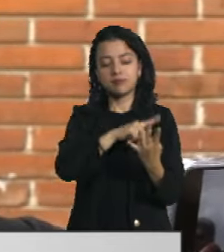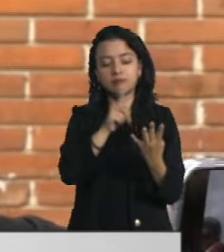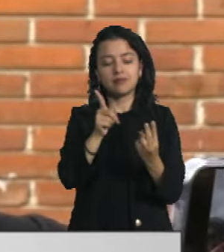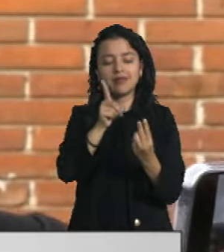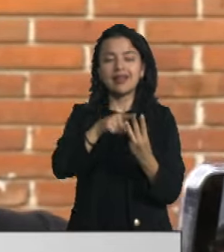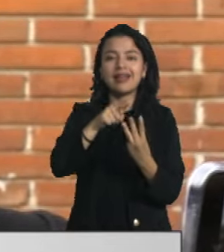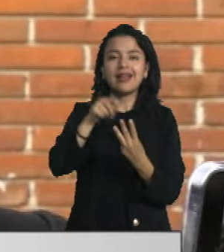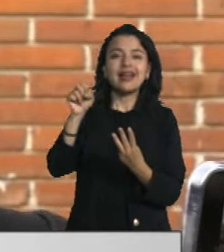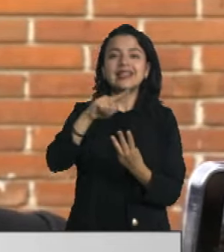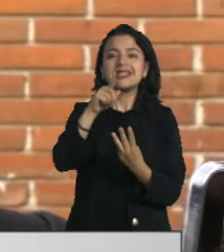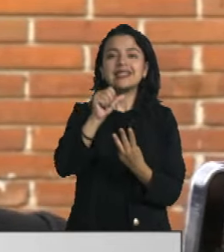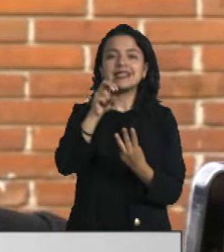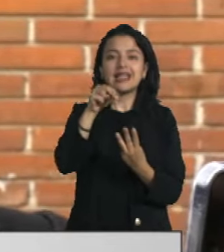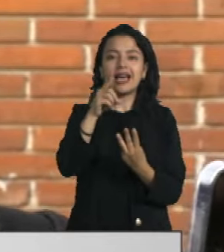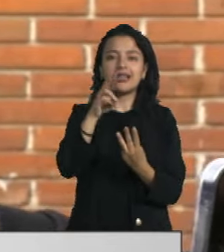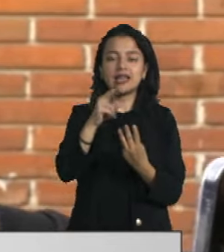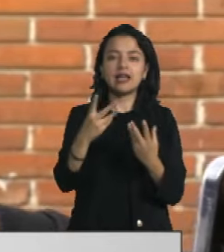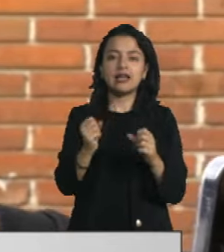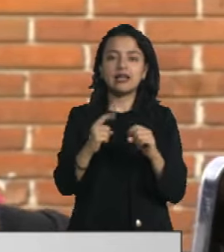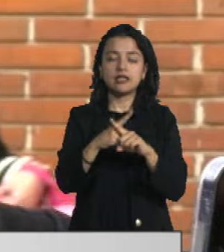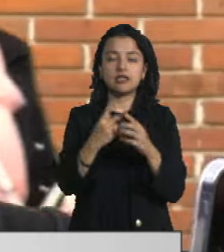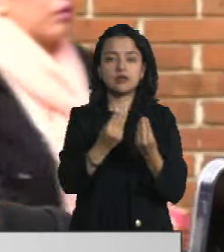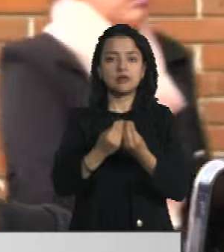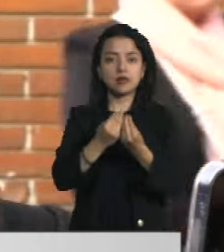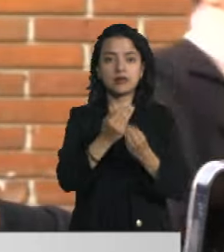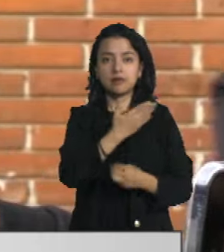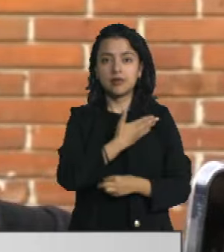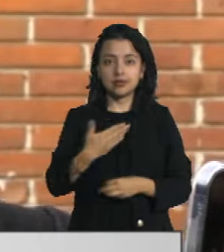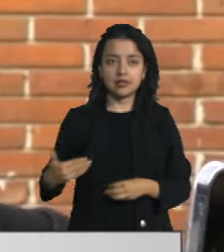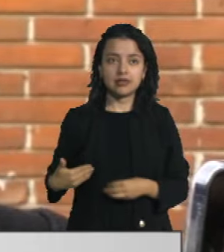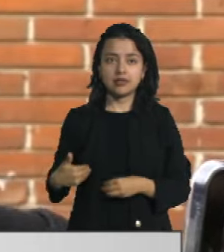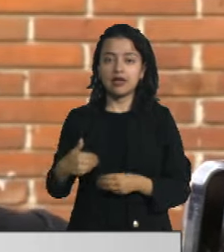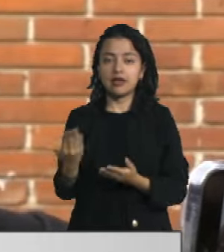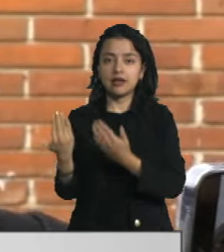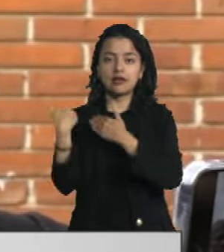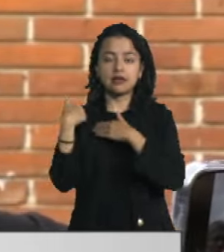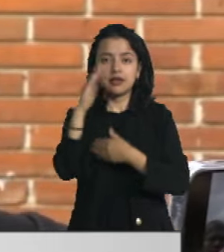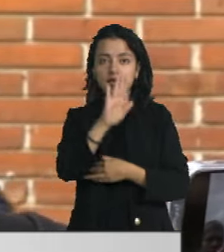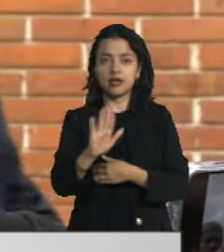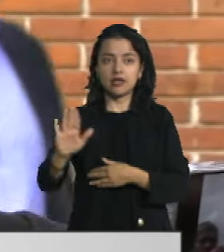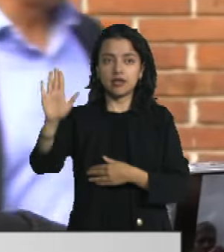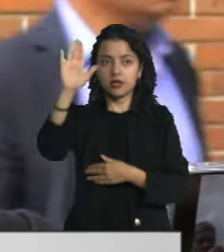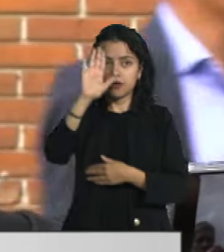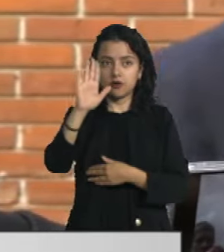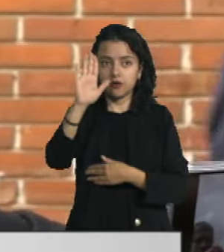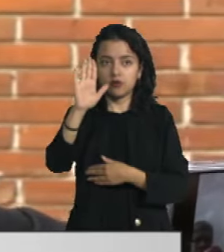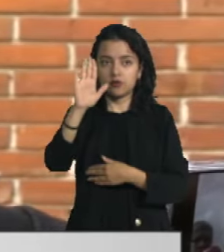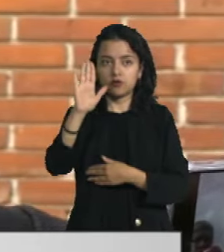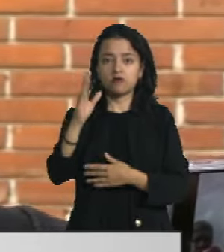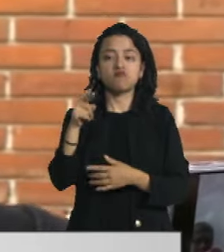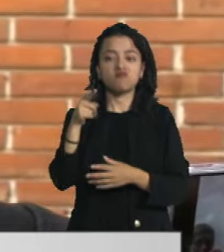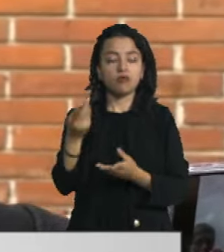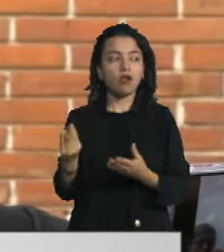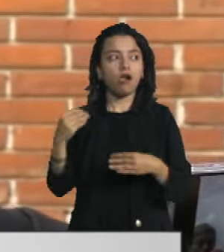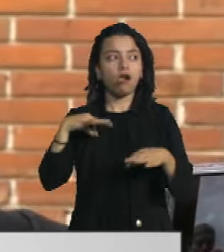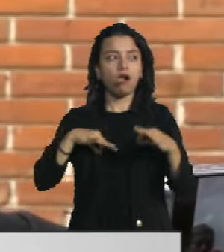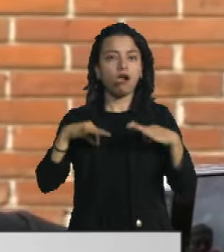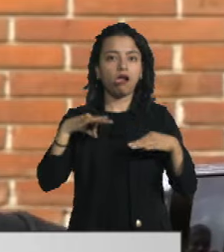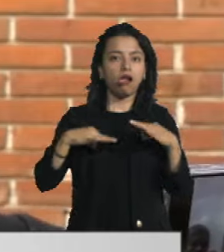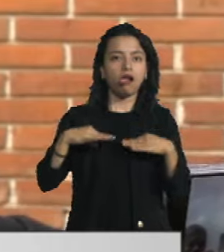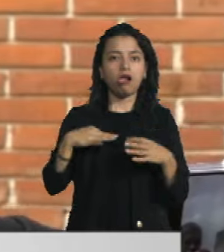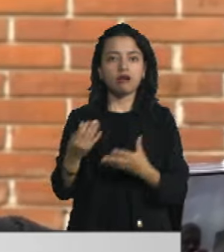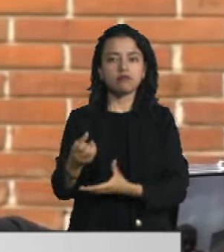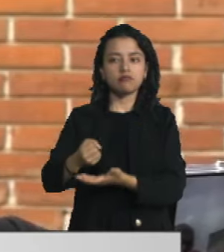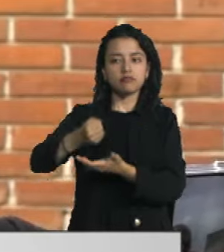Liliana Ortiz Nova, ex consejera presidencial para las regiones, con sus abultadas sumas de dinero en